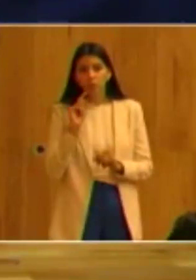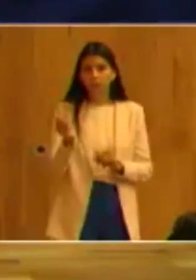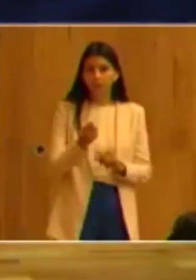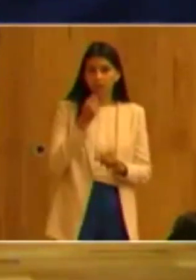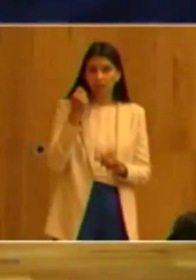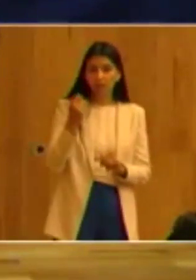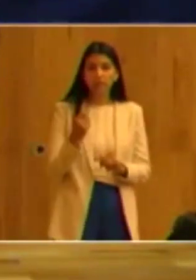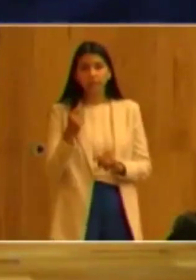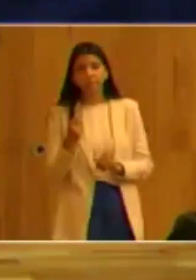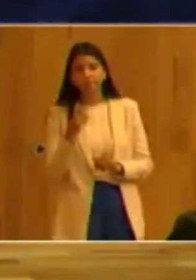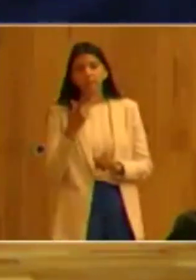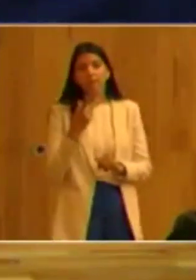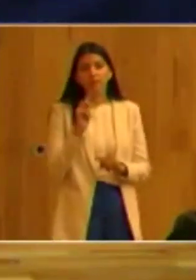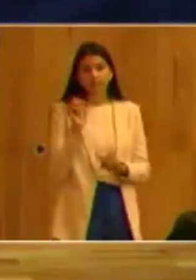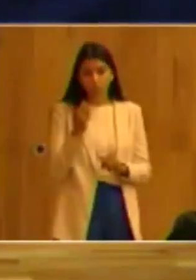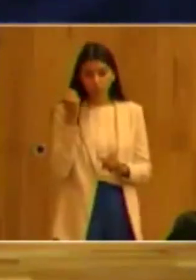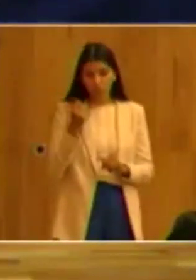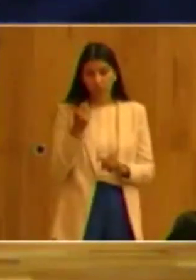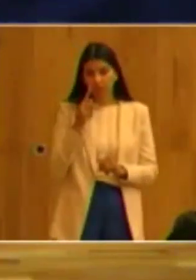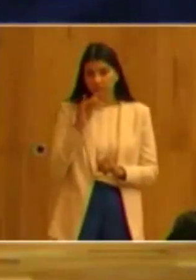tecnología, de las TICs.